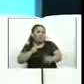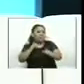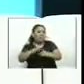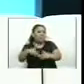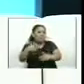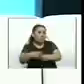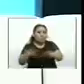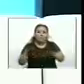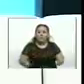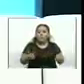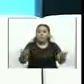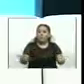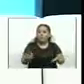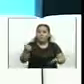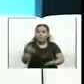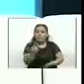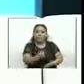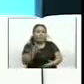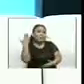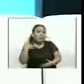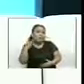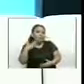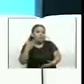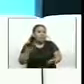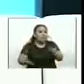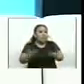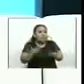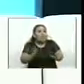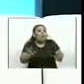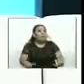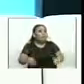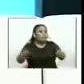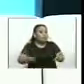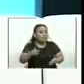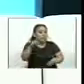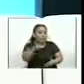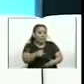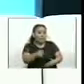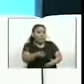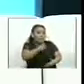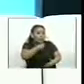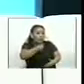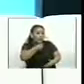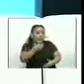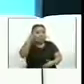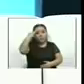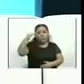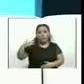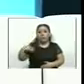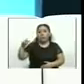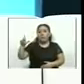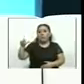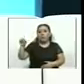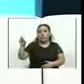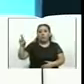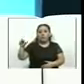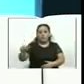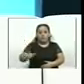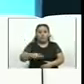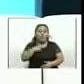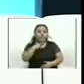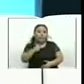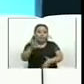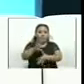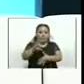inmediatos y expertos analizan su posible impacto. Esto nos lo va a informar Laura Sepúlveda de La Voz de América